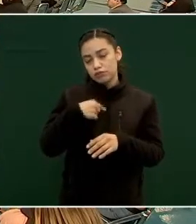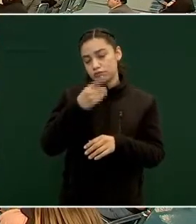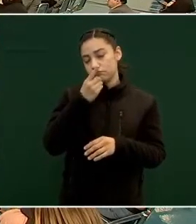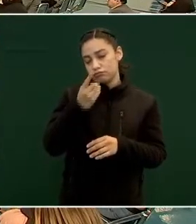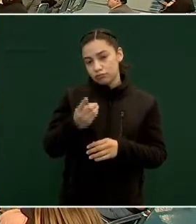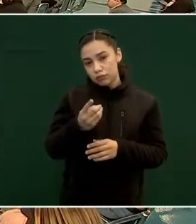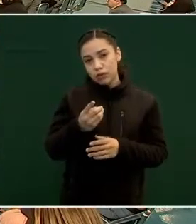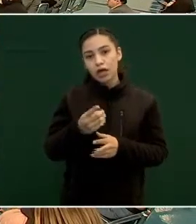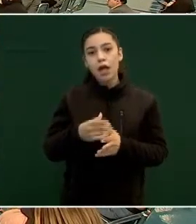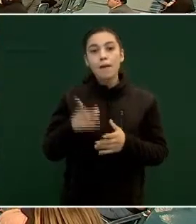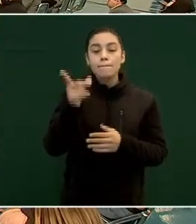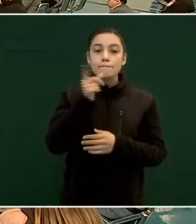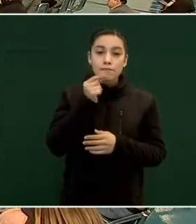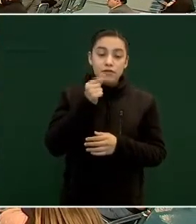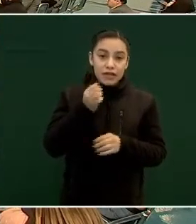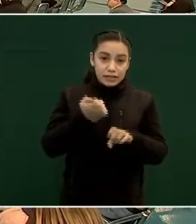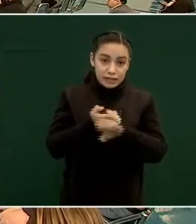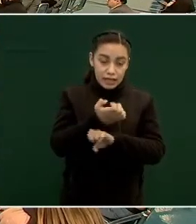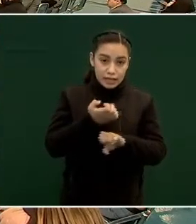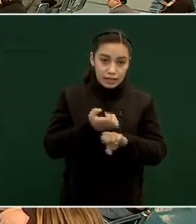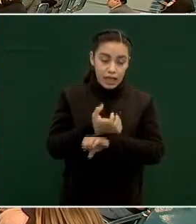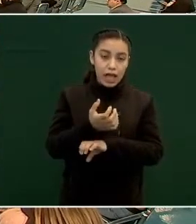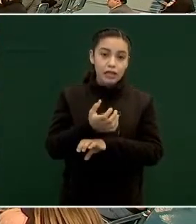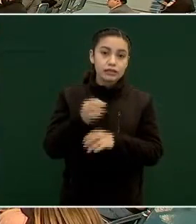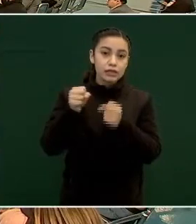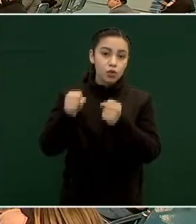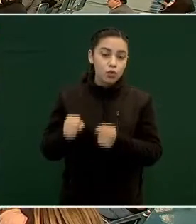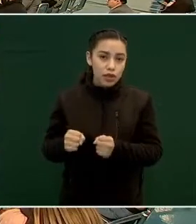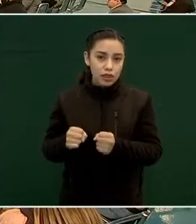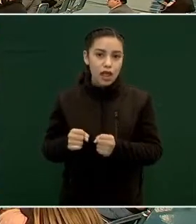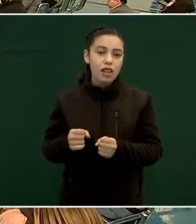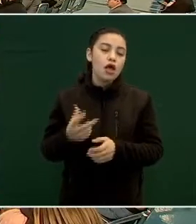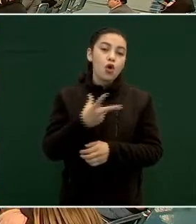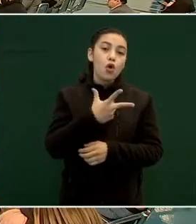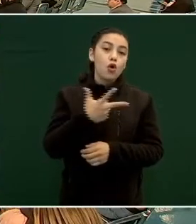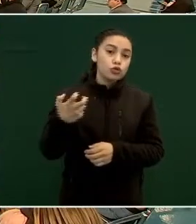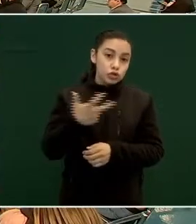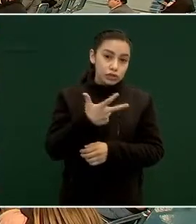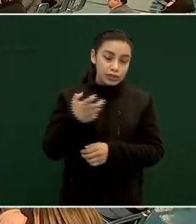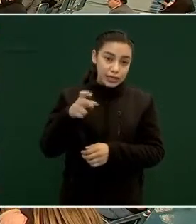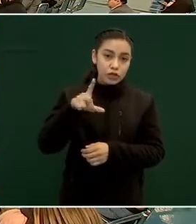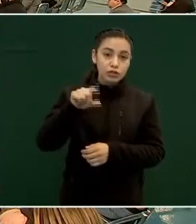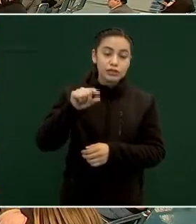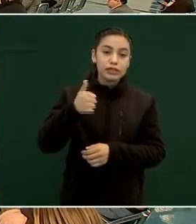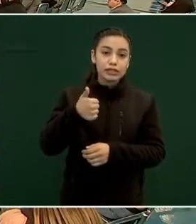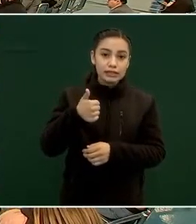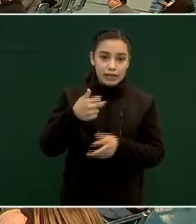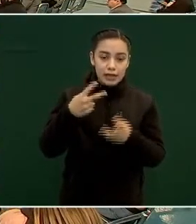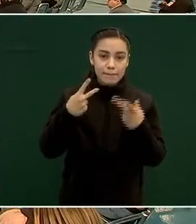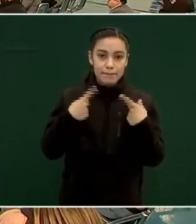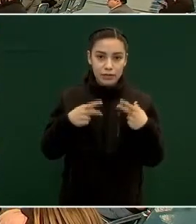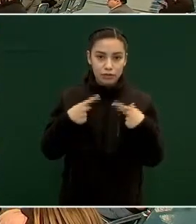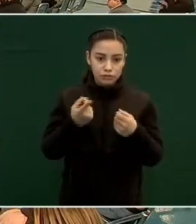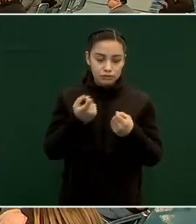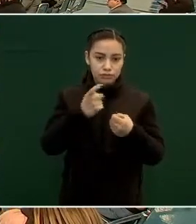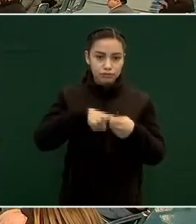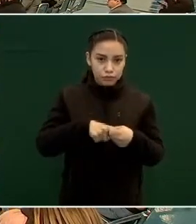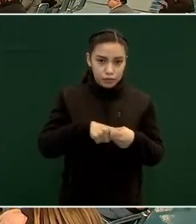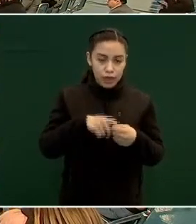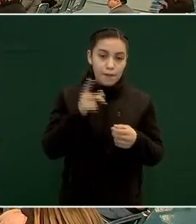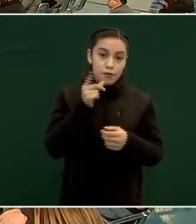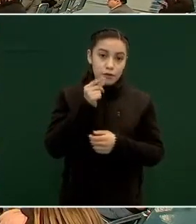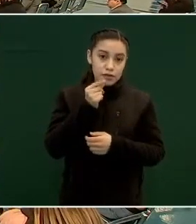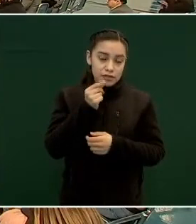tiene 866 elementos, no ha crecido en 12 años, consecuentemente su